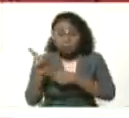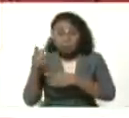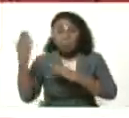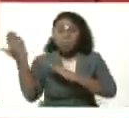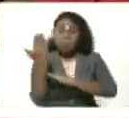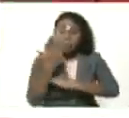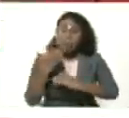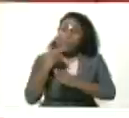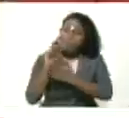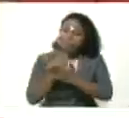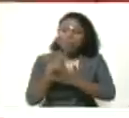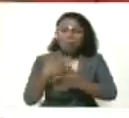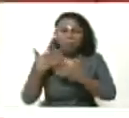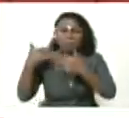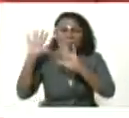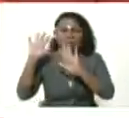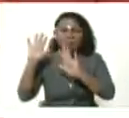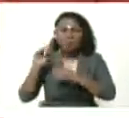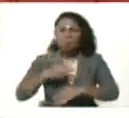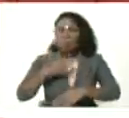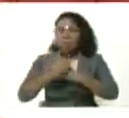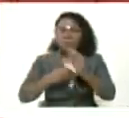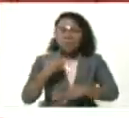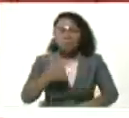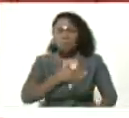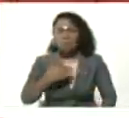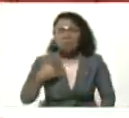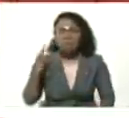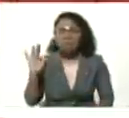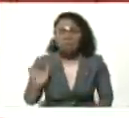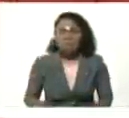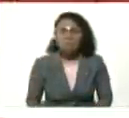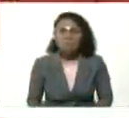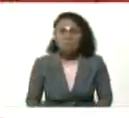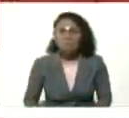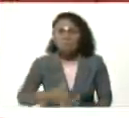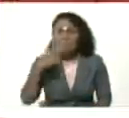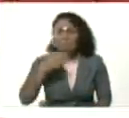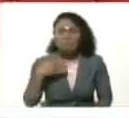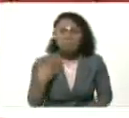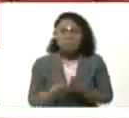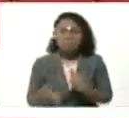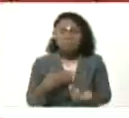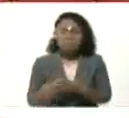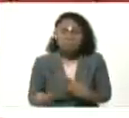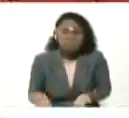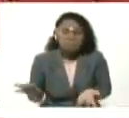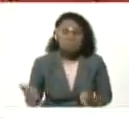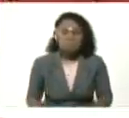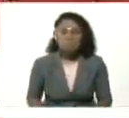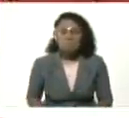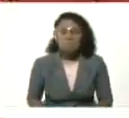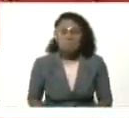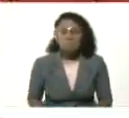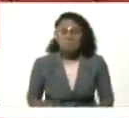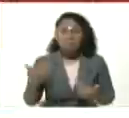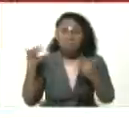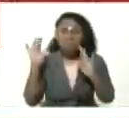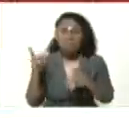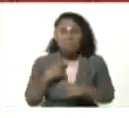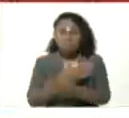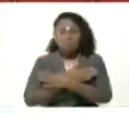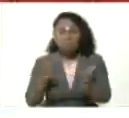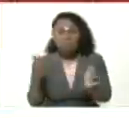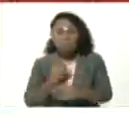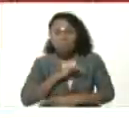que pedimos que levanten. Lo demás, pueden hacer con ellas lo que quieran. En verdad no nos importa ese tipo de ofrecimientos